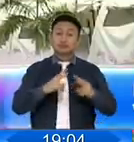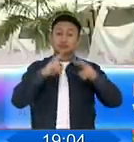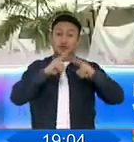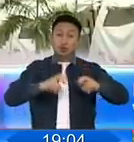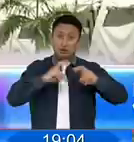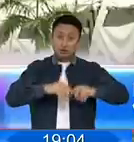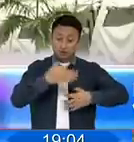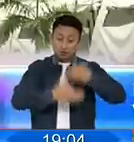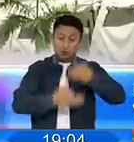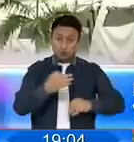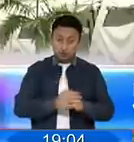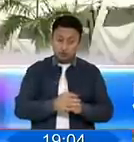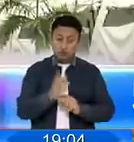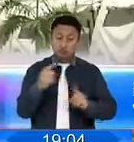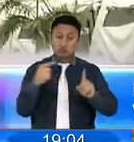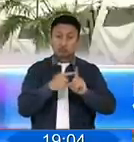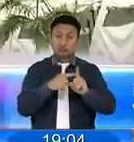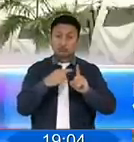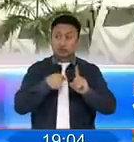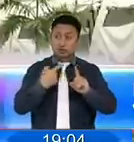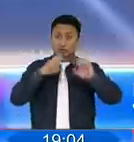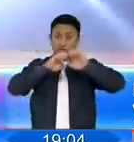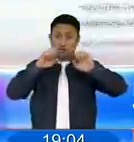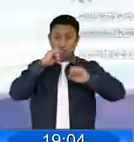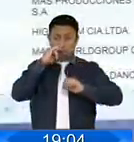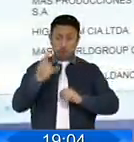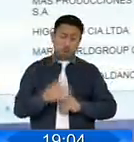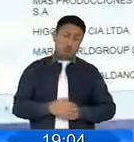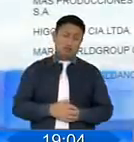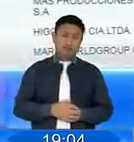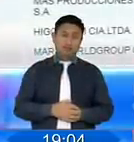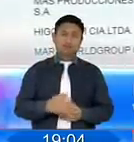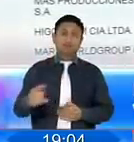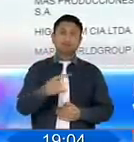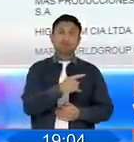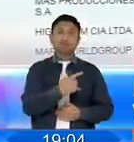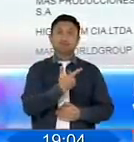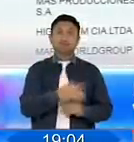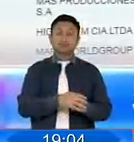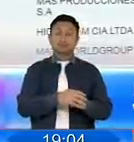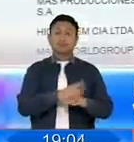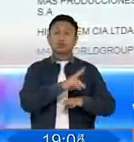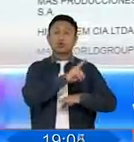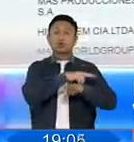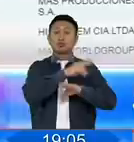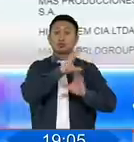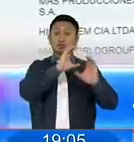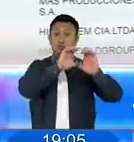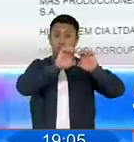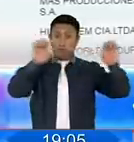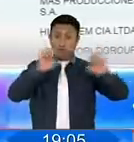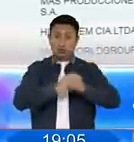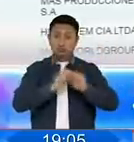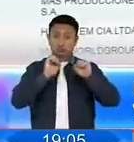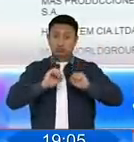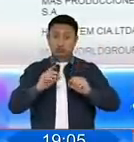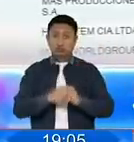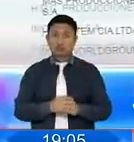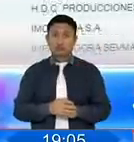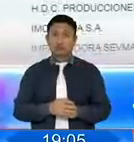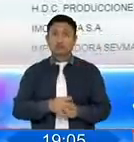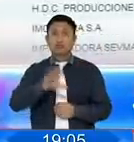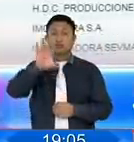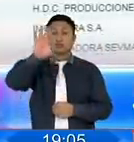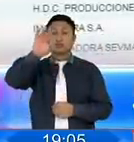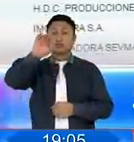se ha mostrado como un solvente empresario. Así, en la página de la Superintendencia de Compañías se puede observar que forma parte de al menos 9 empresas en